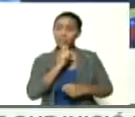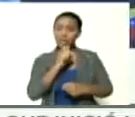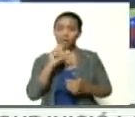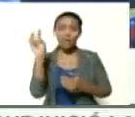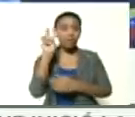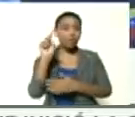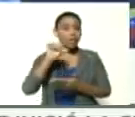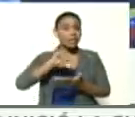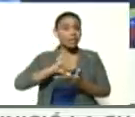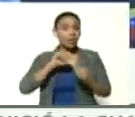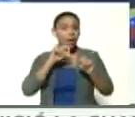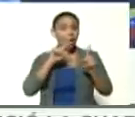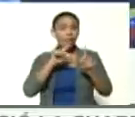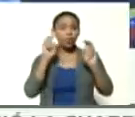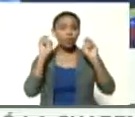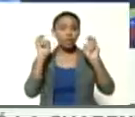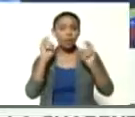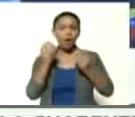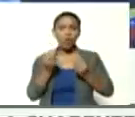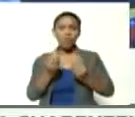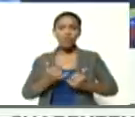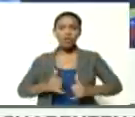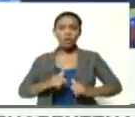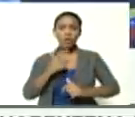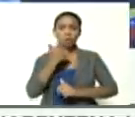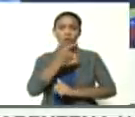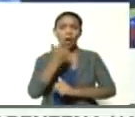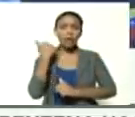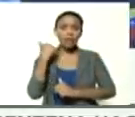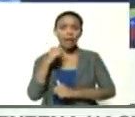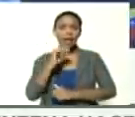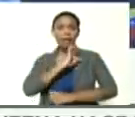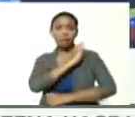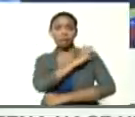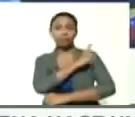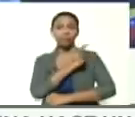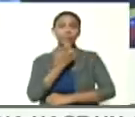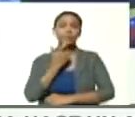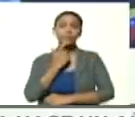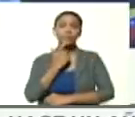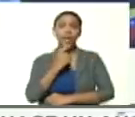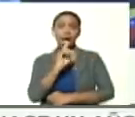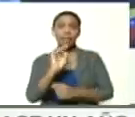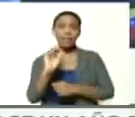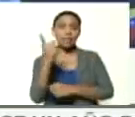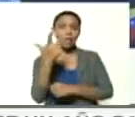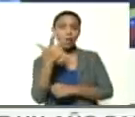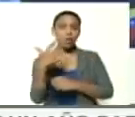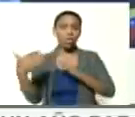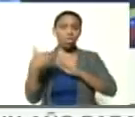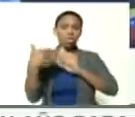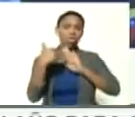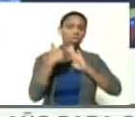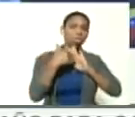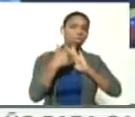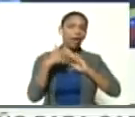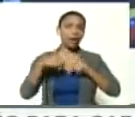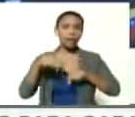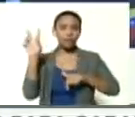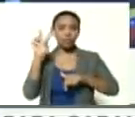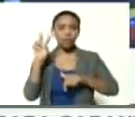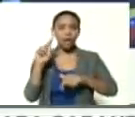de todos los asuntos. Como dijo el general Padrino ayer, han tercerizado la agresión contra Venezuela. ¿Qué quiere decir